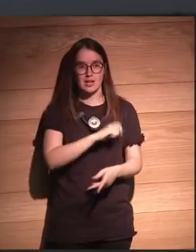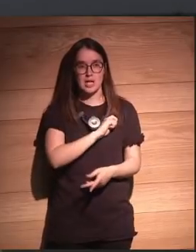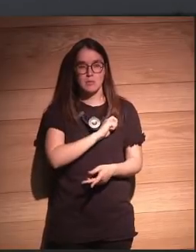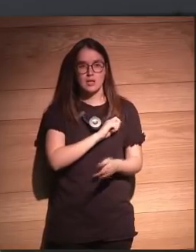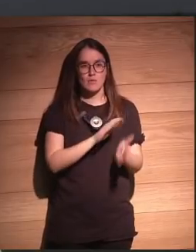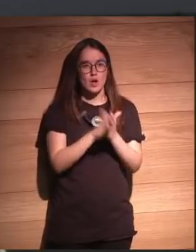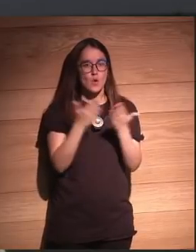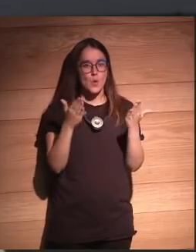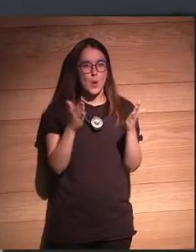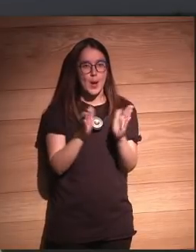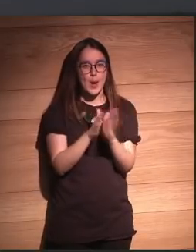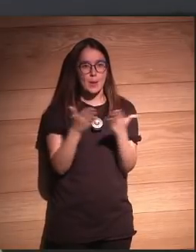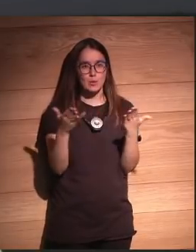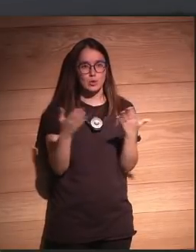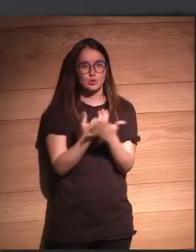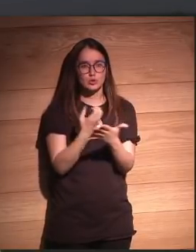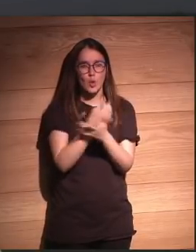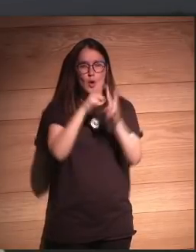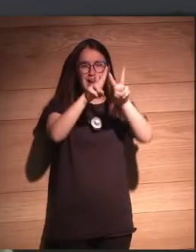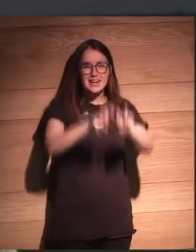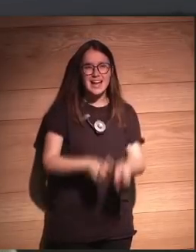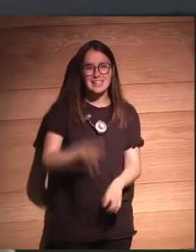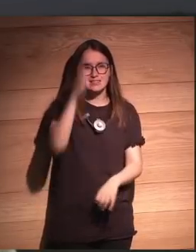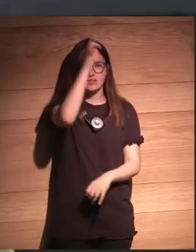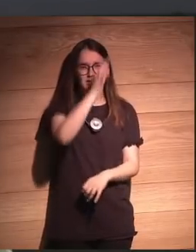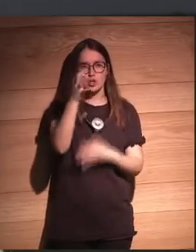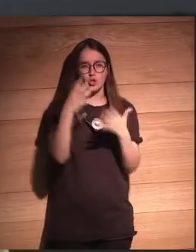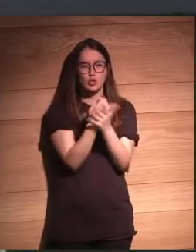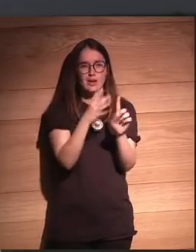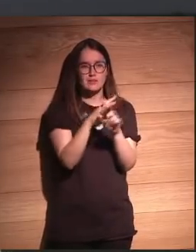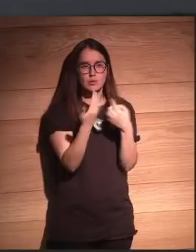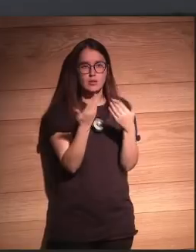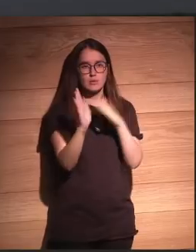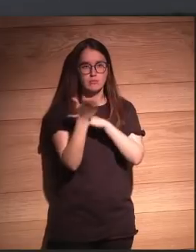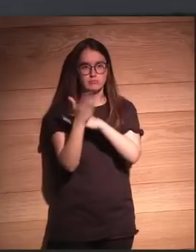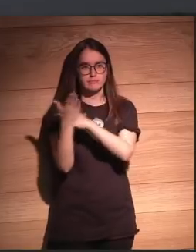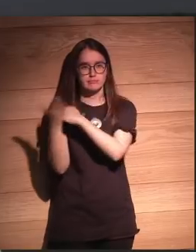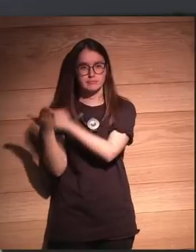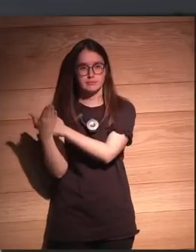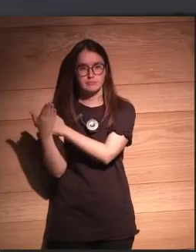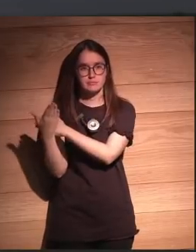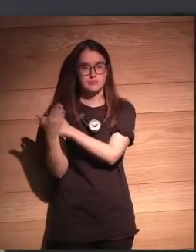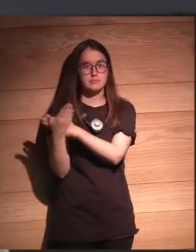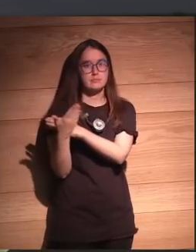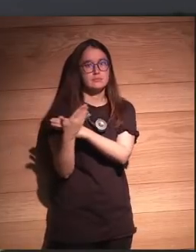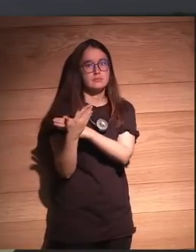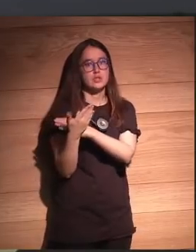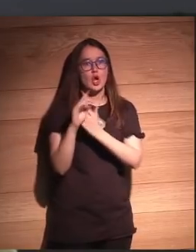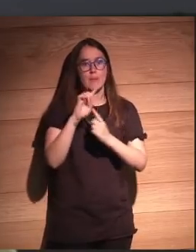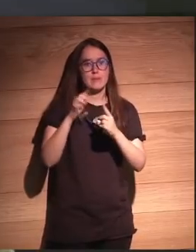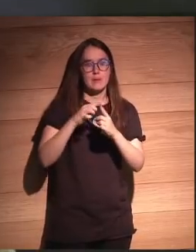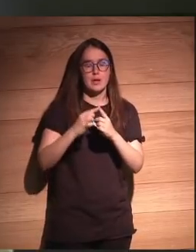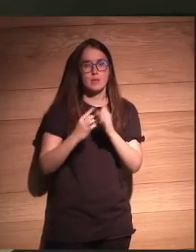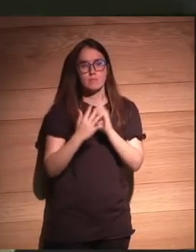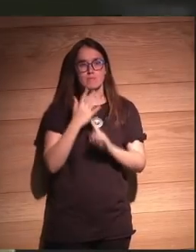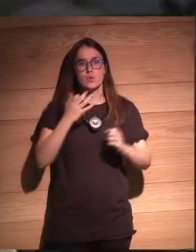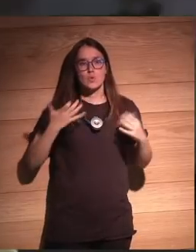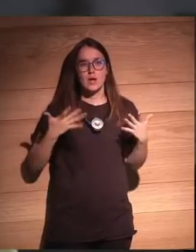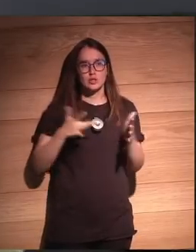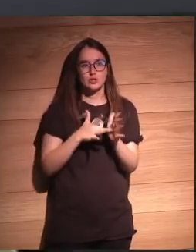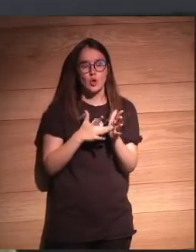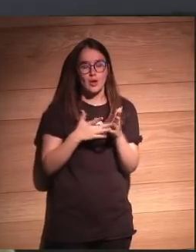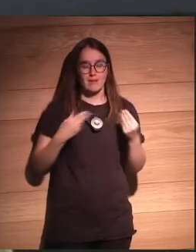pues fue un libro que con todo el análisis teórico que hacen y con todos los casos que muestran, etcétera, lo primero que me inspiró es: estamos